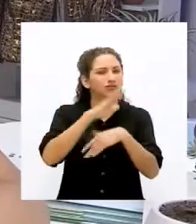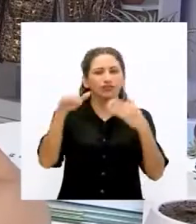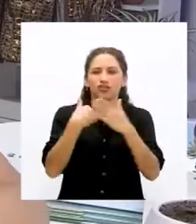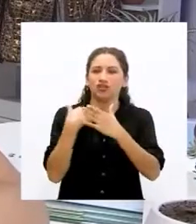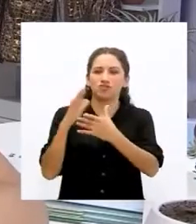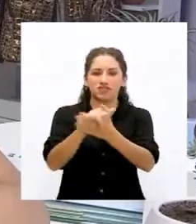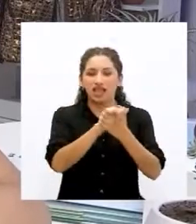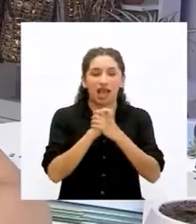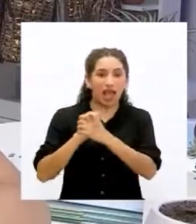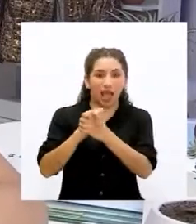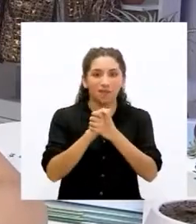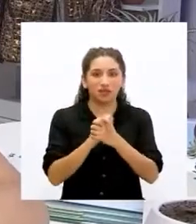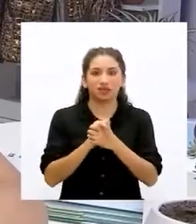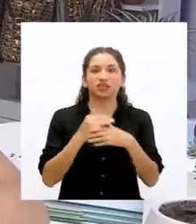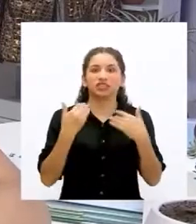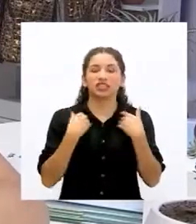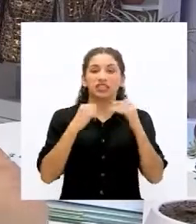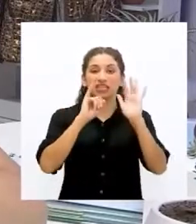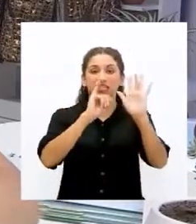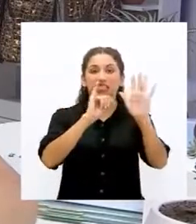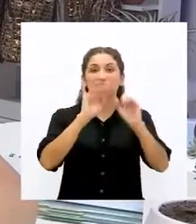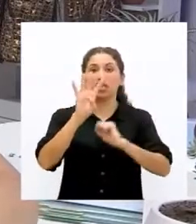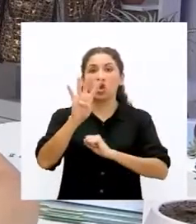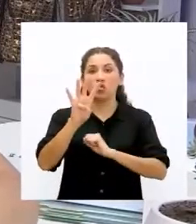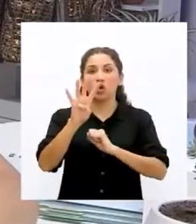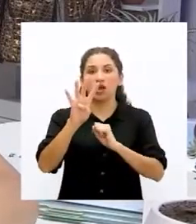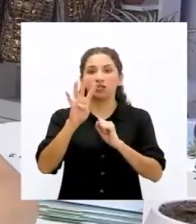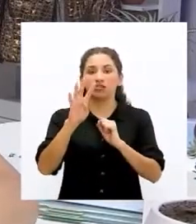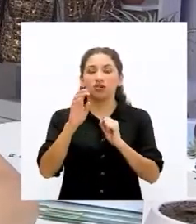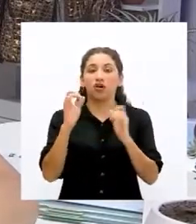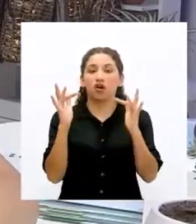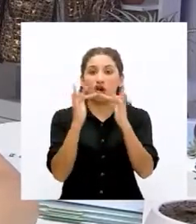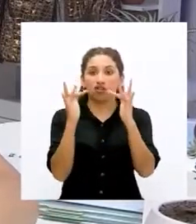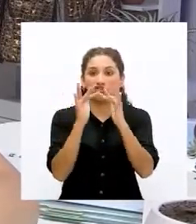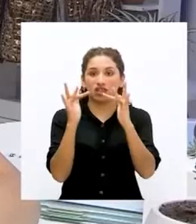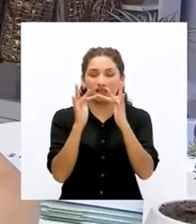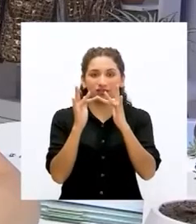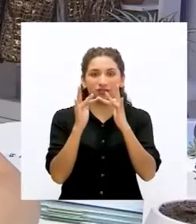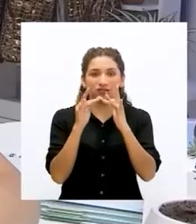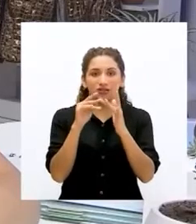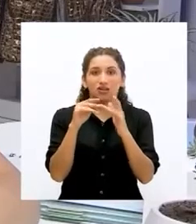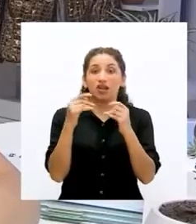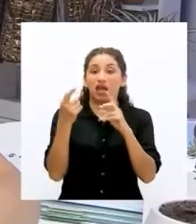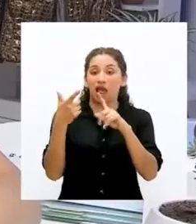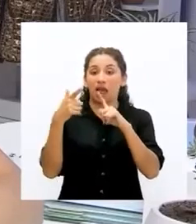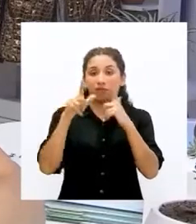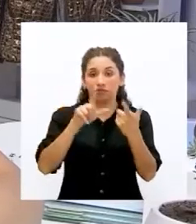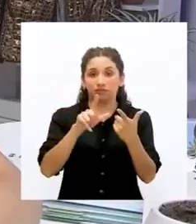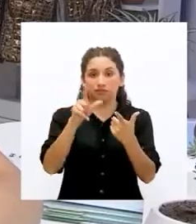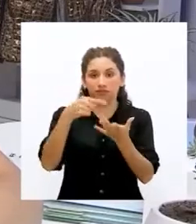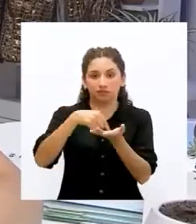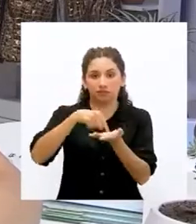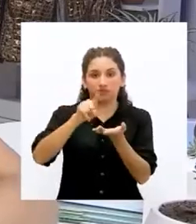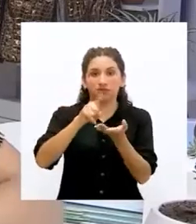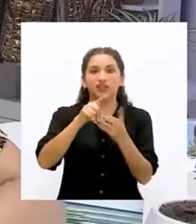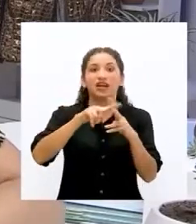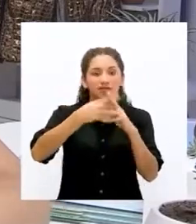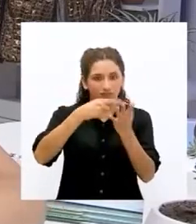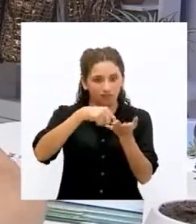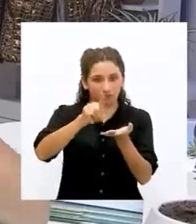línea. Hay 64 contactos en línea. Lista para ejecutar envío de encuestas.